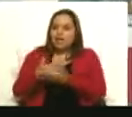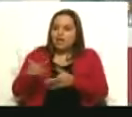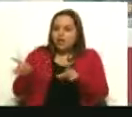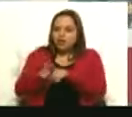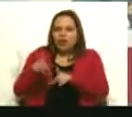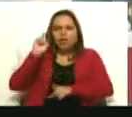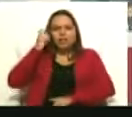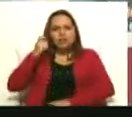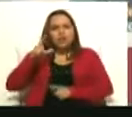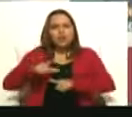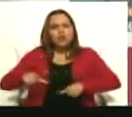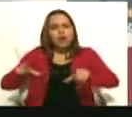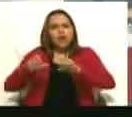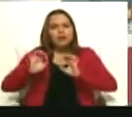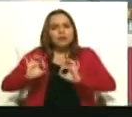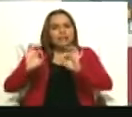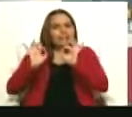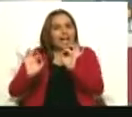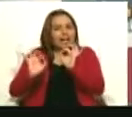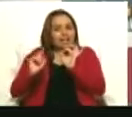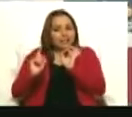zona especial.